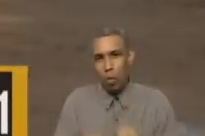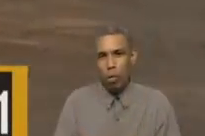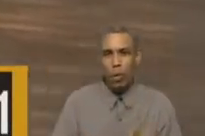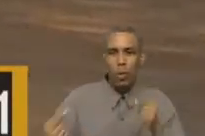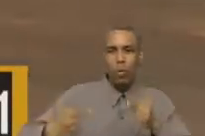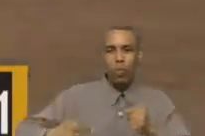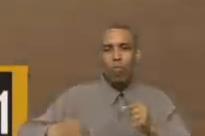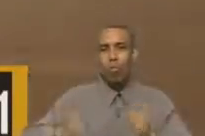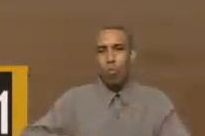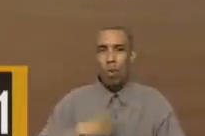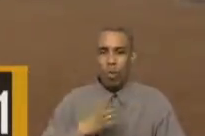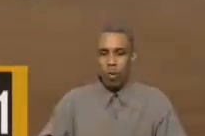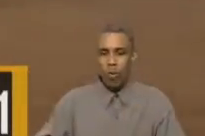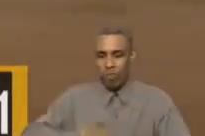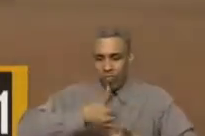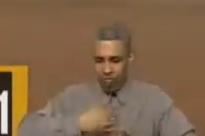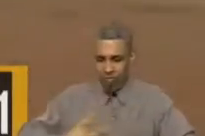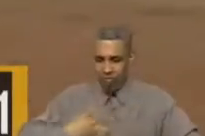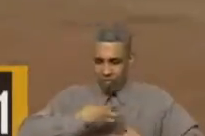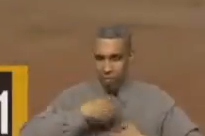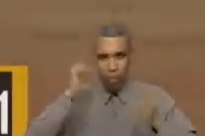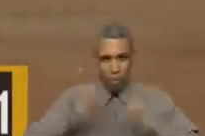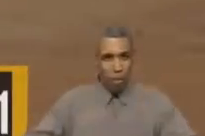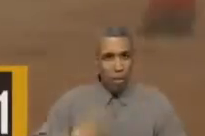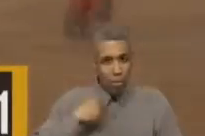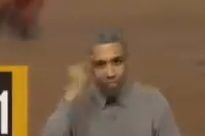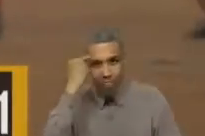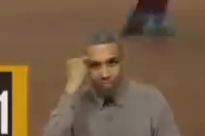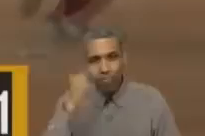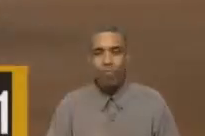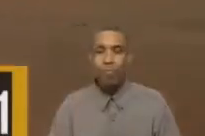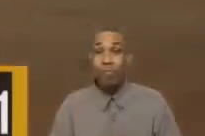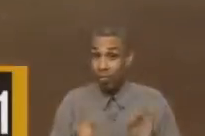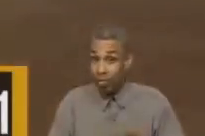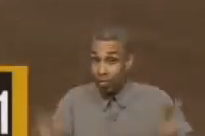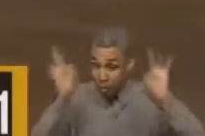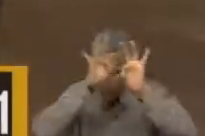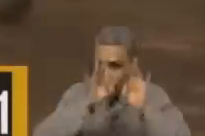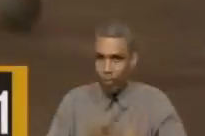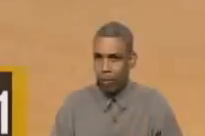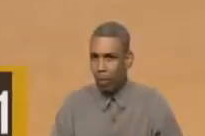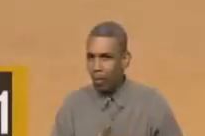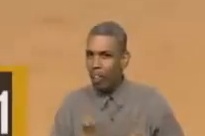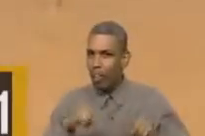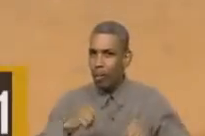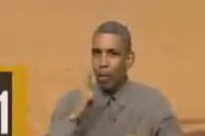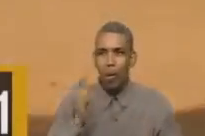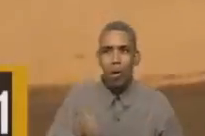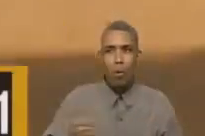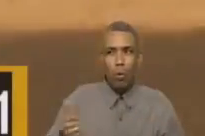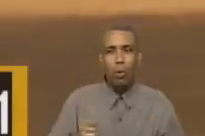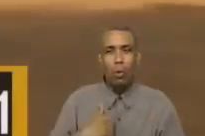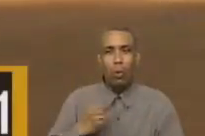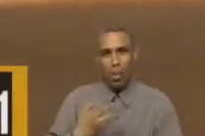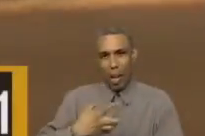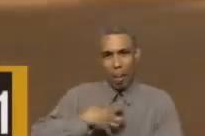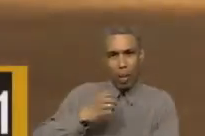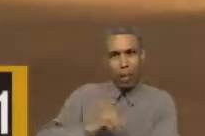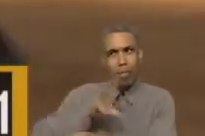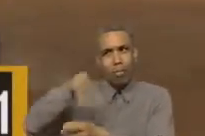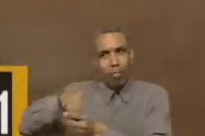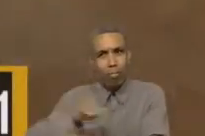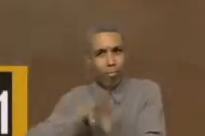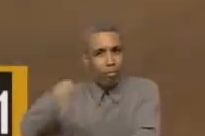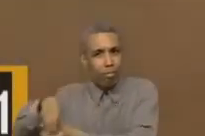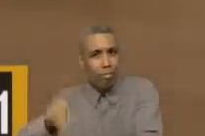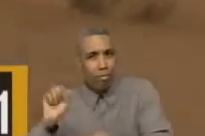salimos a ganar ese partido. Lo importante es eso. Y otros viajes que tenemos por fuera. Talento Fútbol Club, además de este encuentro,